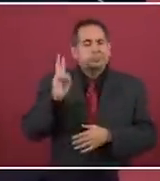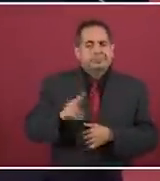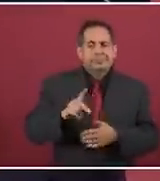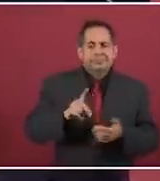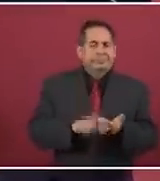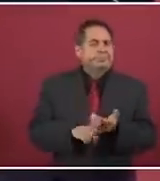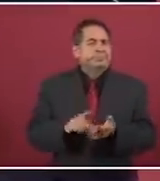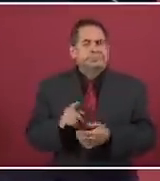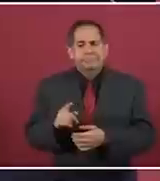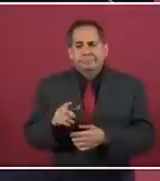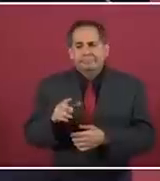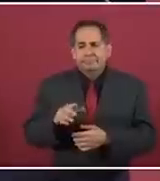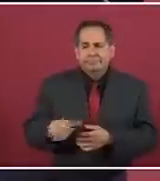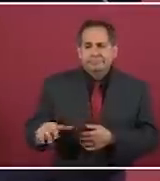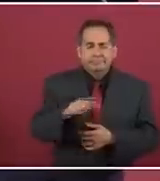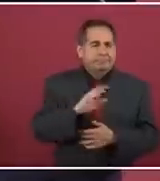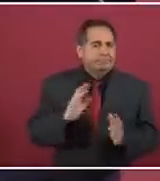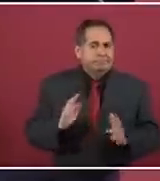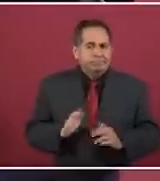fuerte